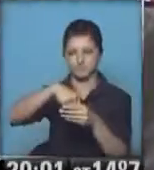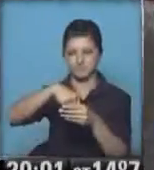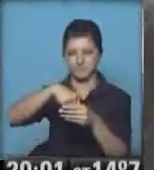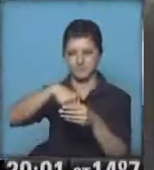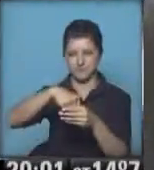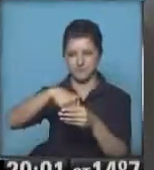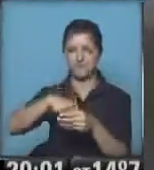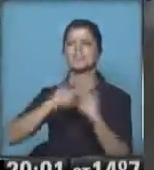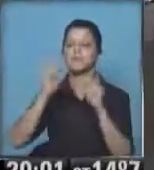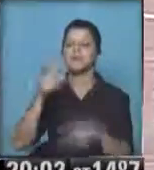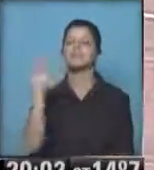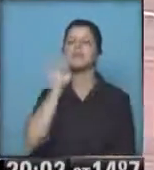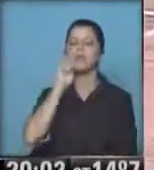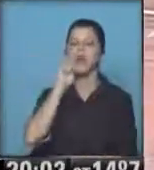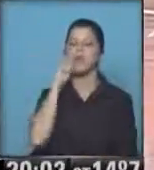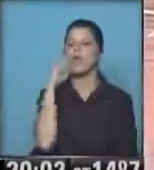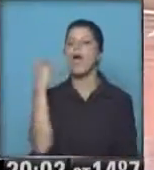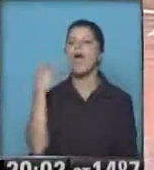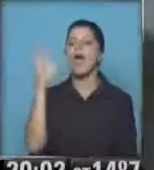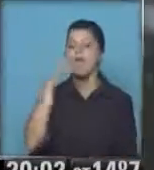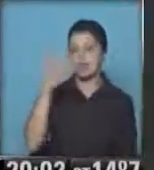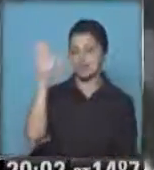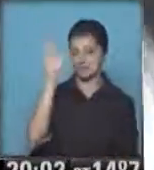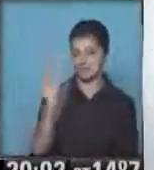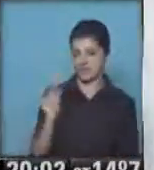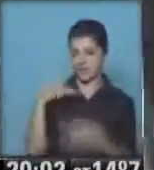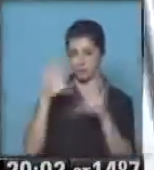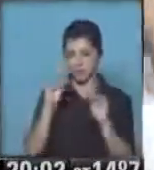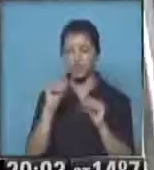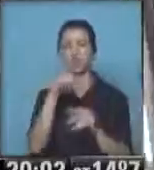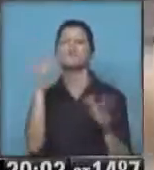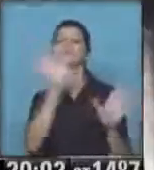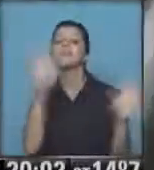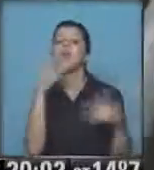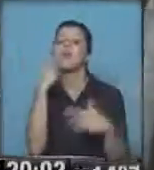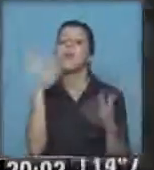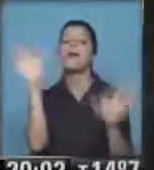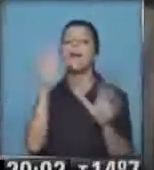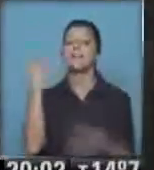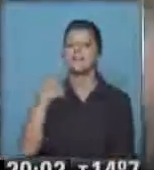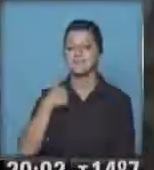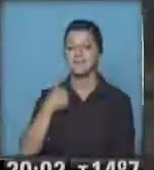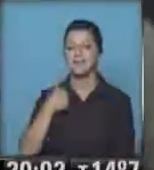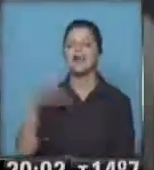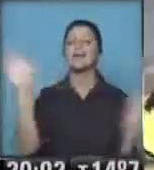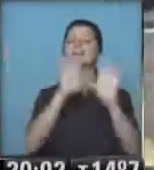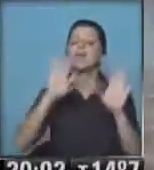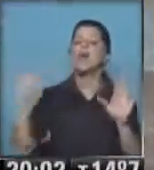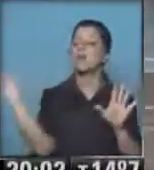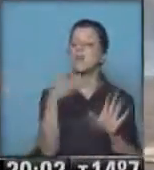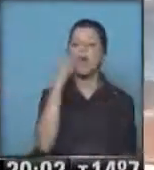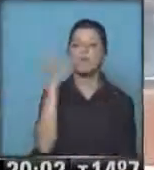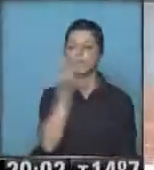su apretado saludo a la nación argentina. Evo, un saludo para la, Evo, un saludo para la Argentina. Saludos